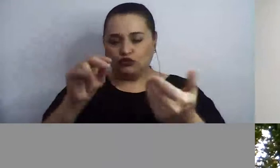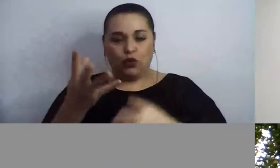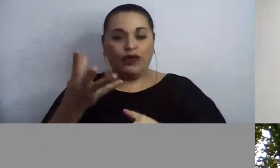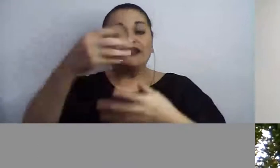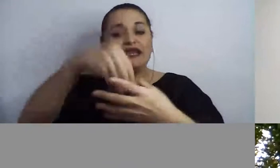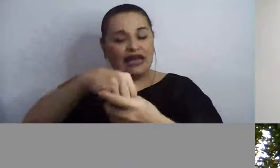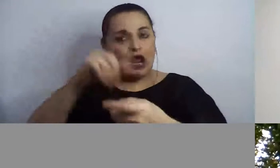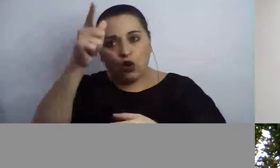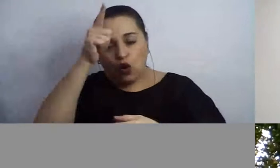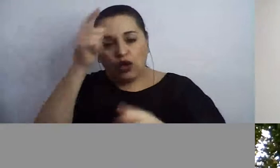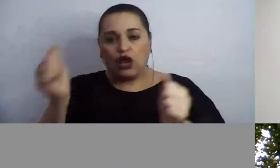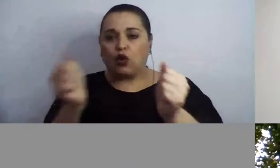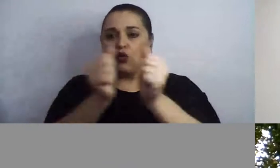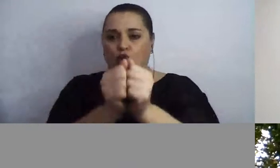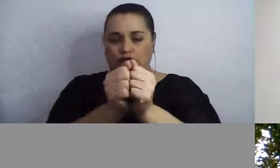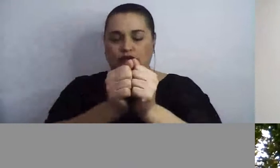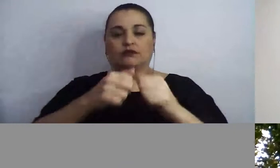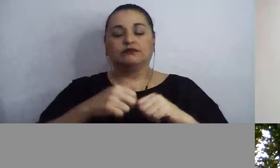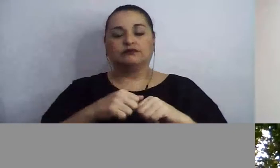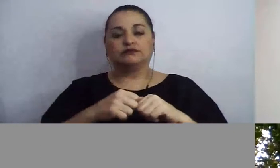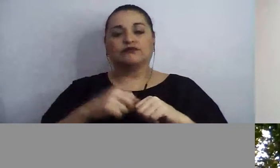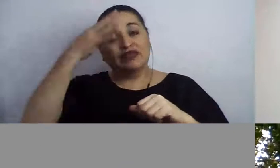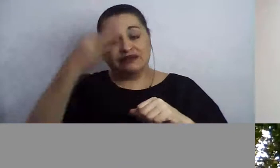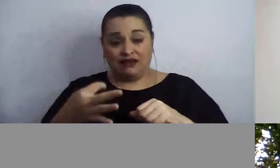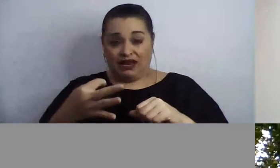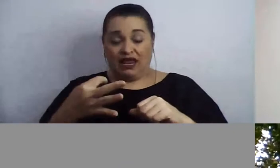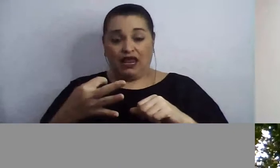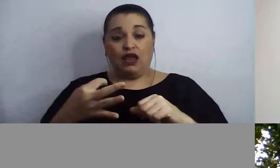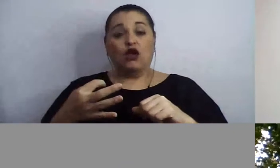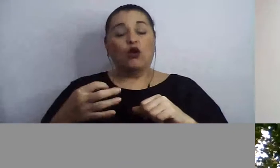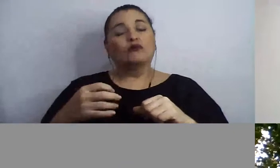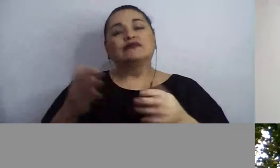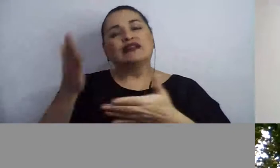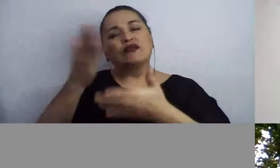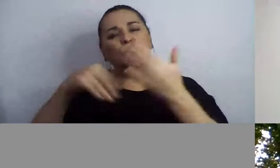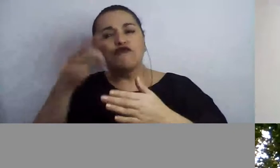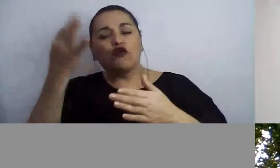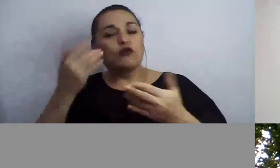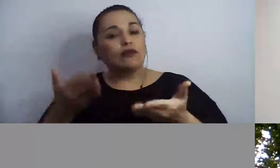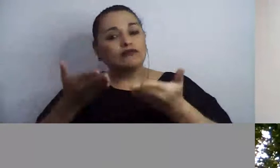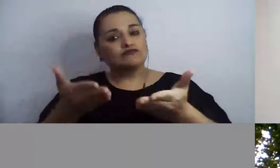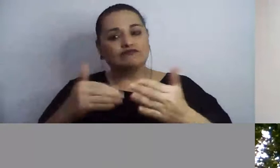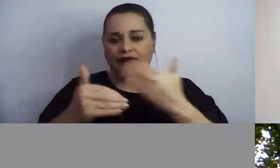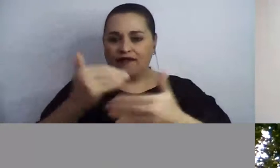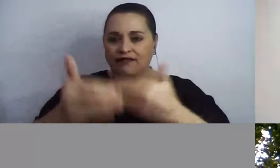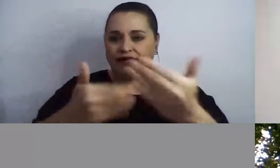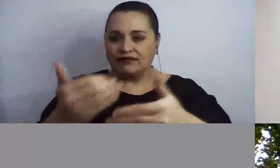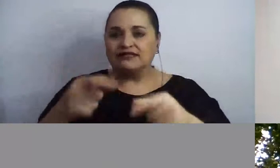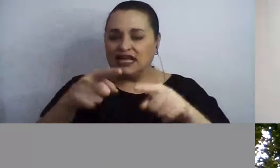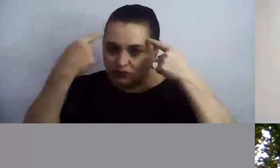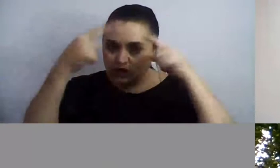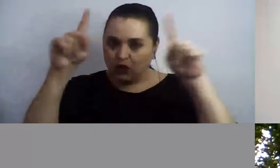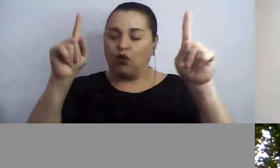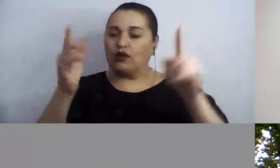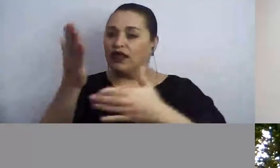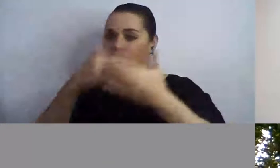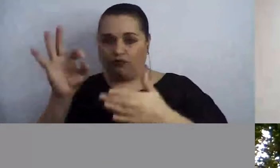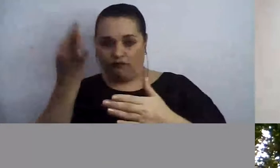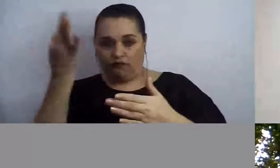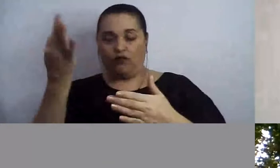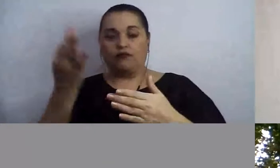conjunta y creo que hemos de alguna manera generado ciertos avances para que eso se consiga de alguna manera